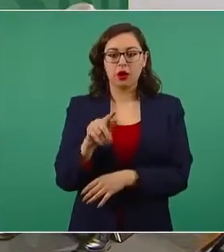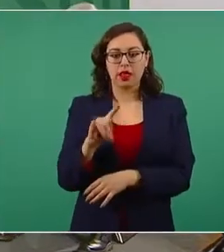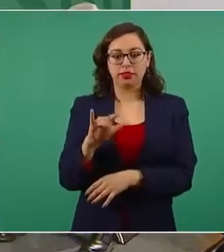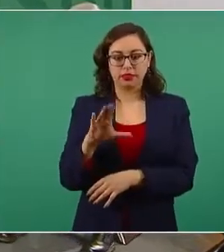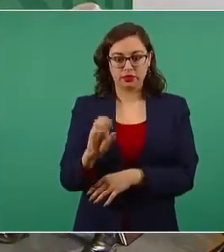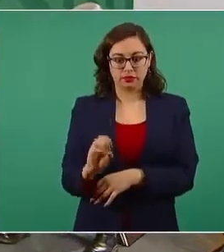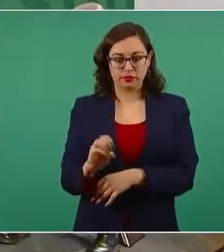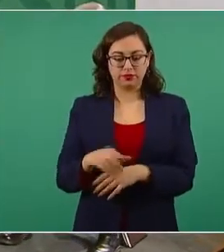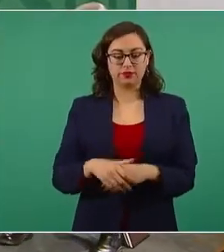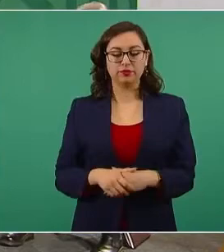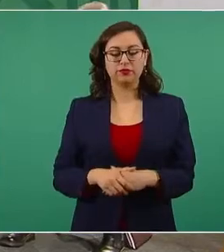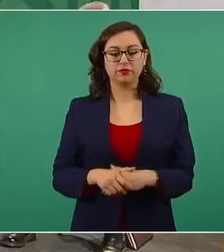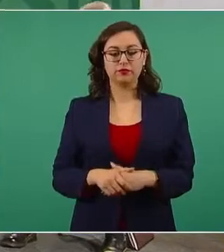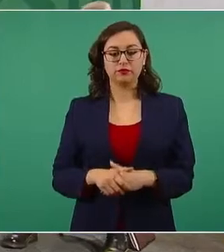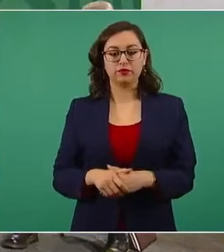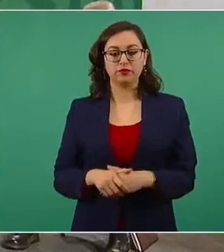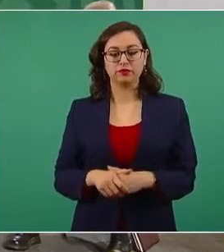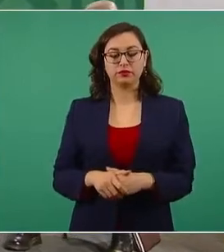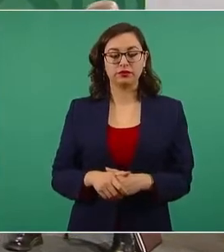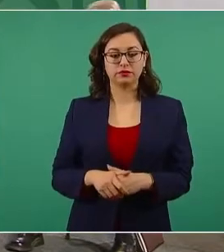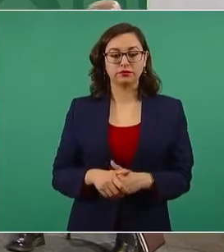Es